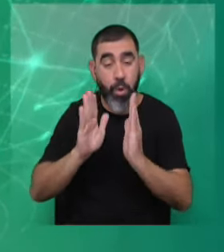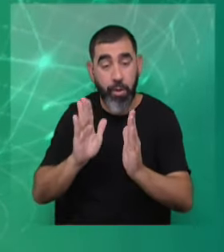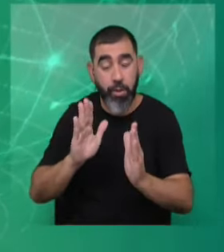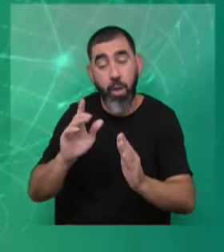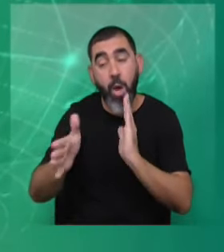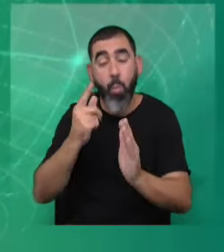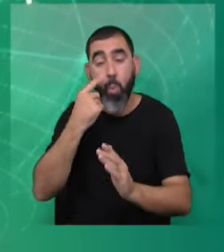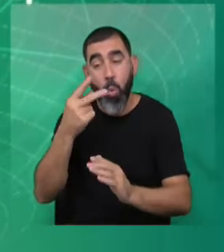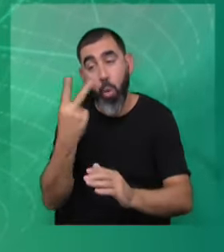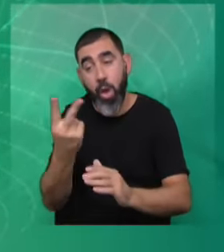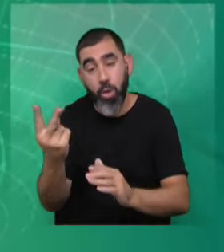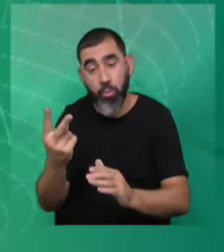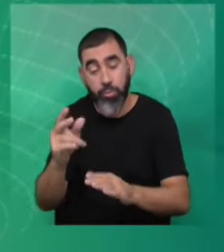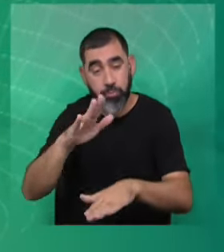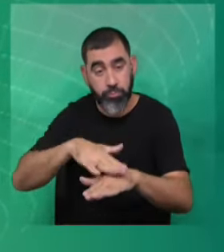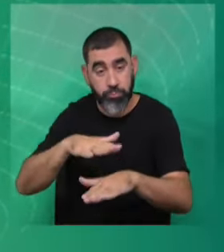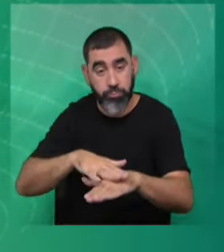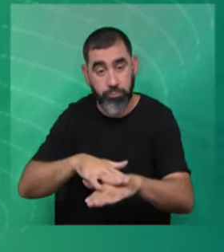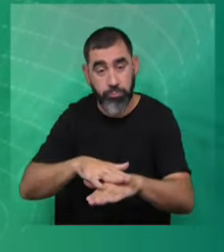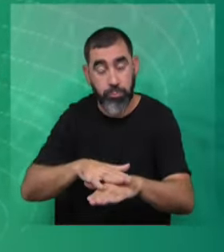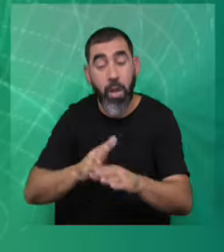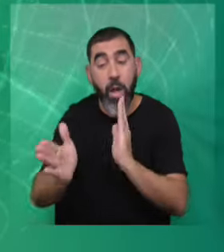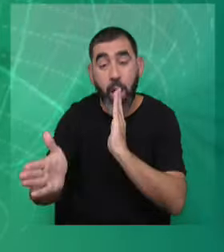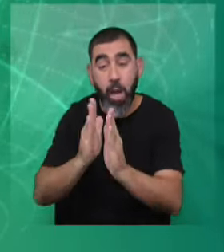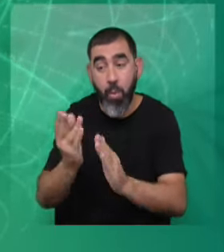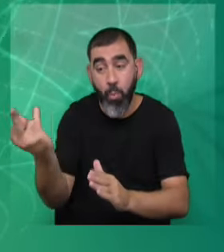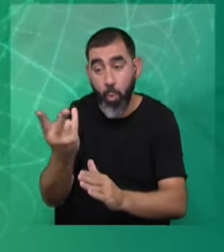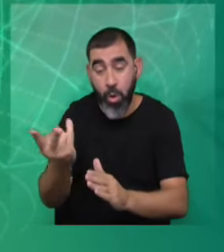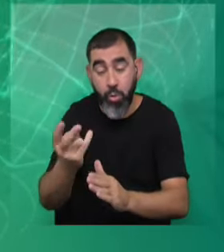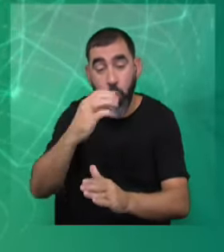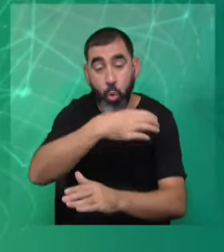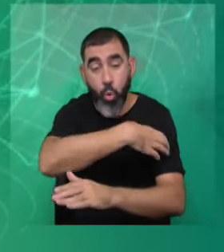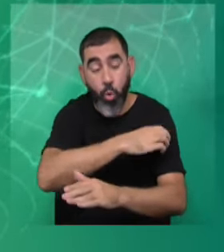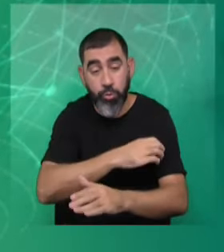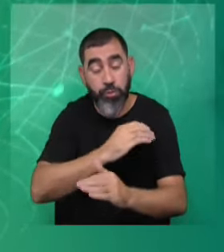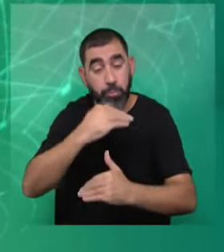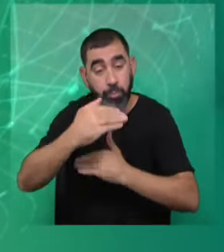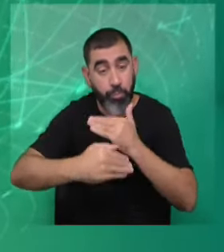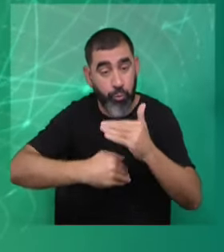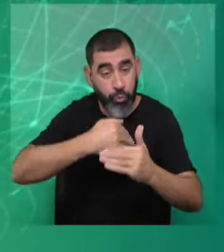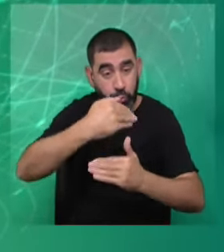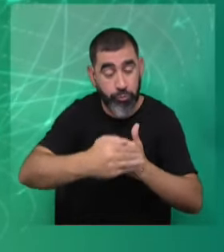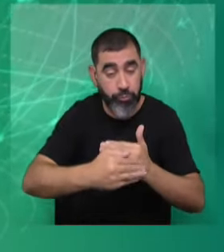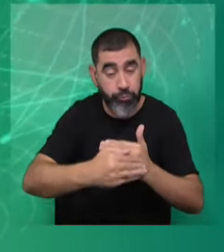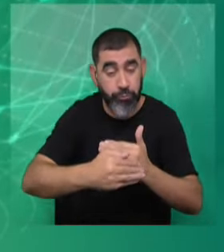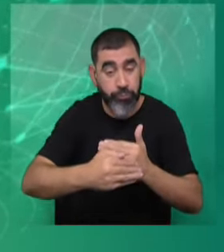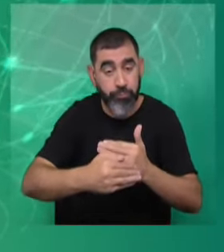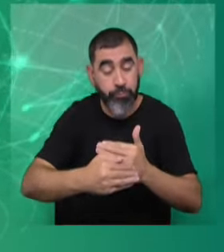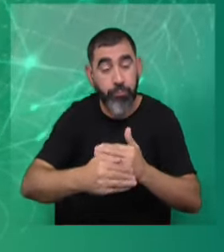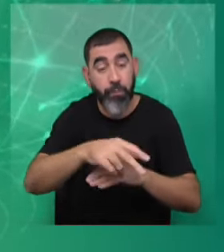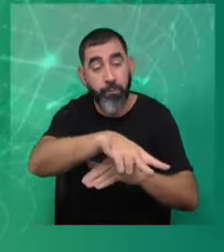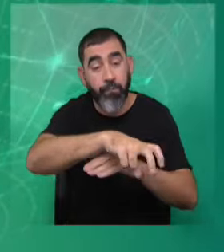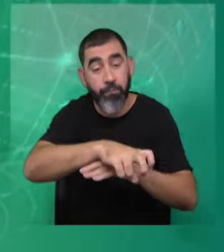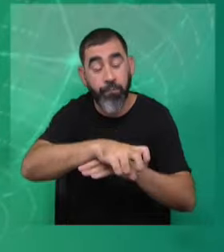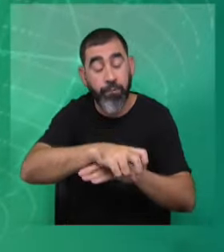un abogado hombre que están designados. Por lo tanto, los abogados de la causa de Orsi, en el proceso que se lleva frente a la Fiscalía